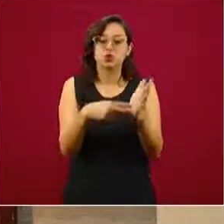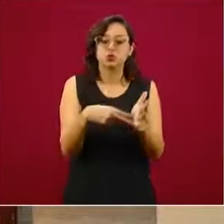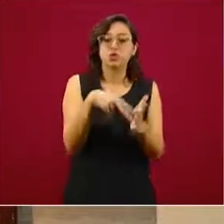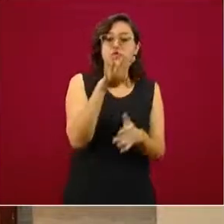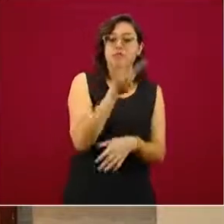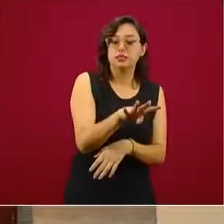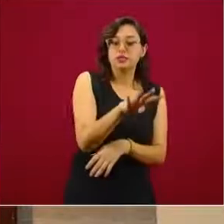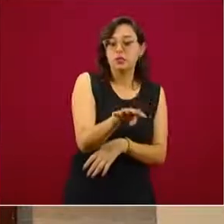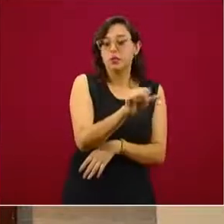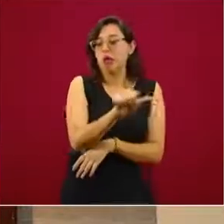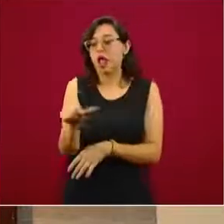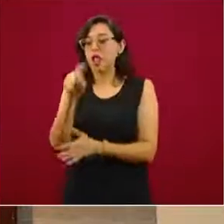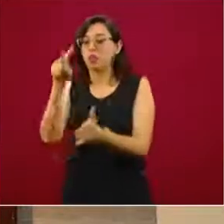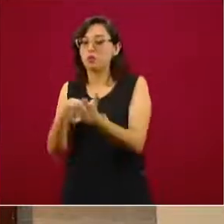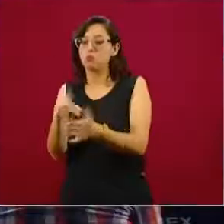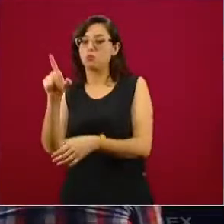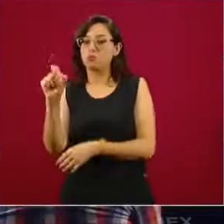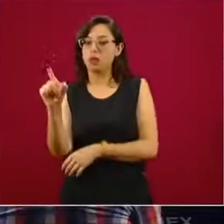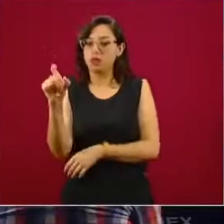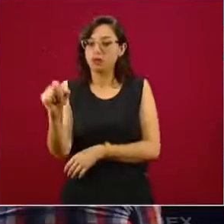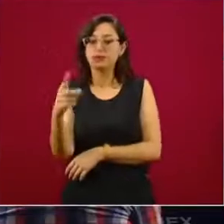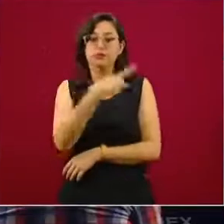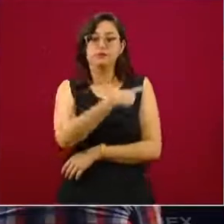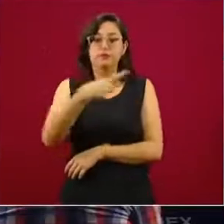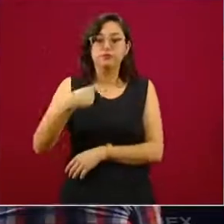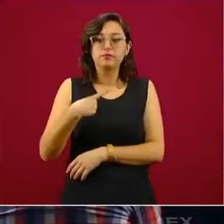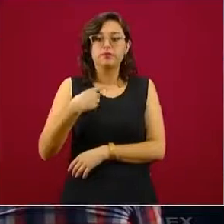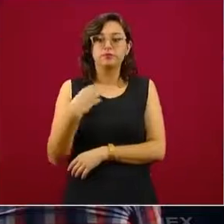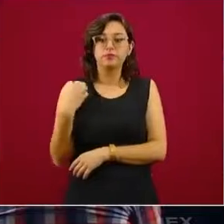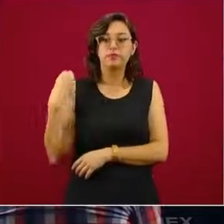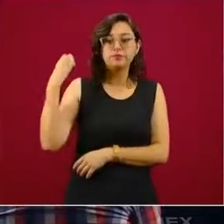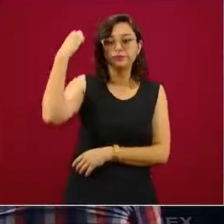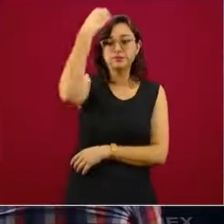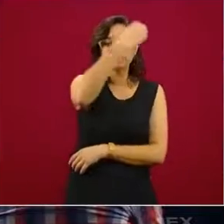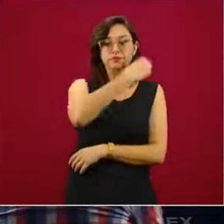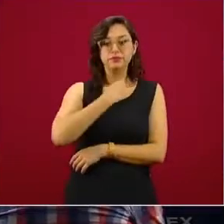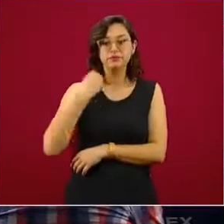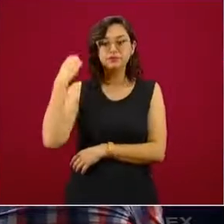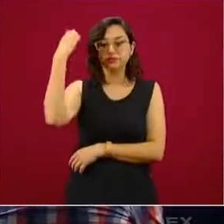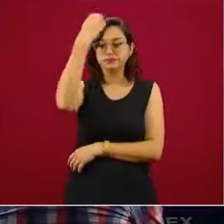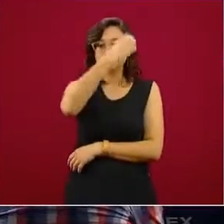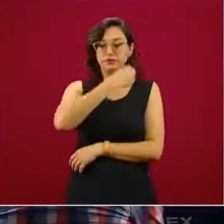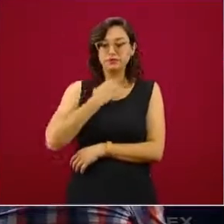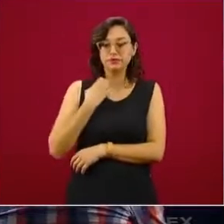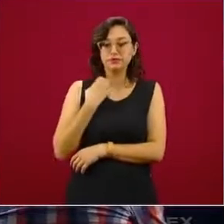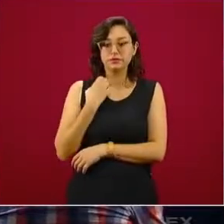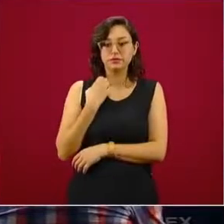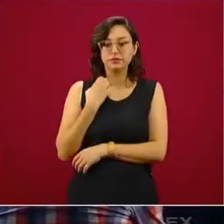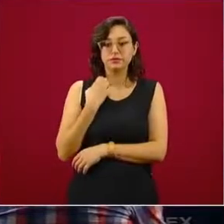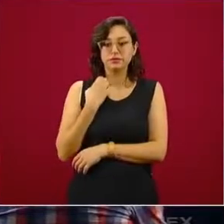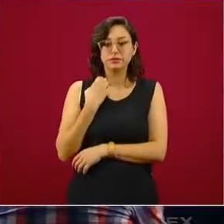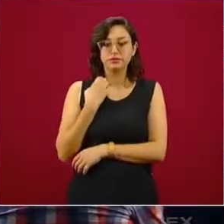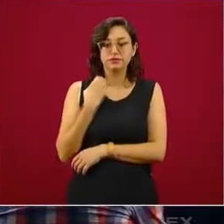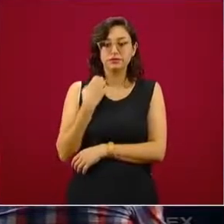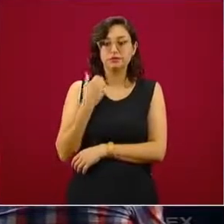19-20. Tienen que hacer la evaluación de cada uno de sus